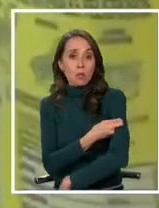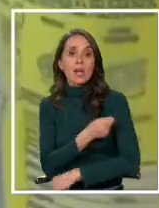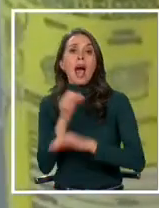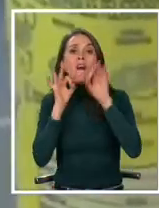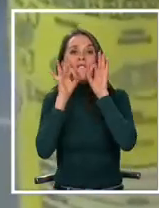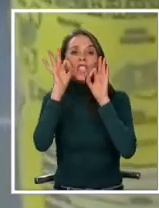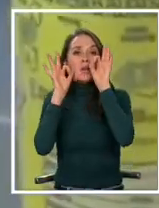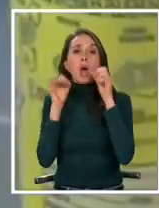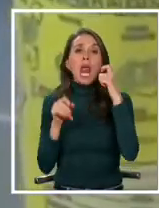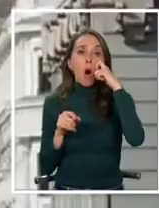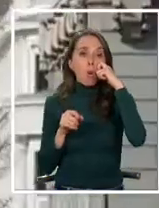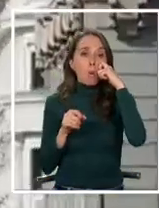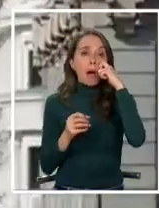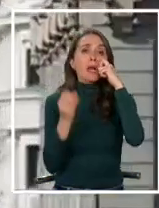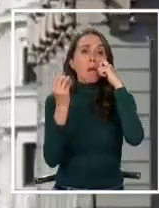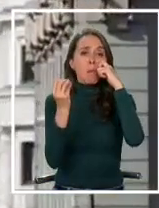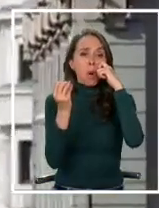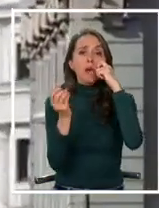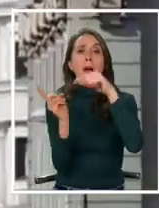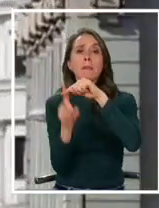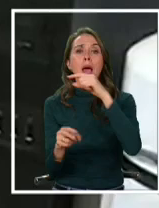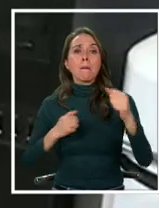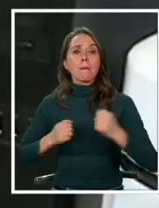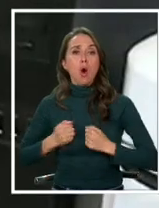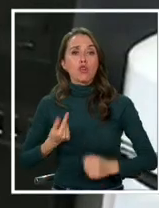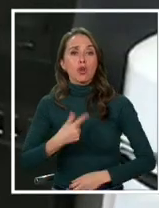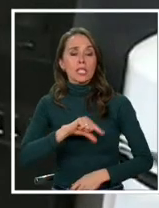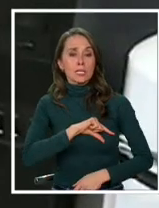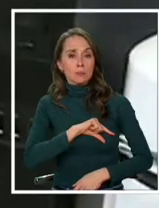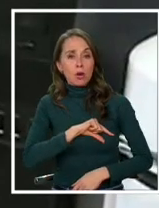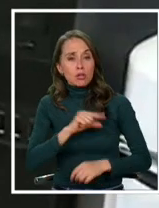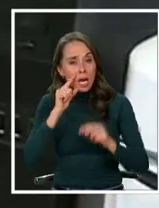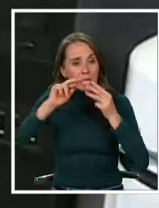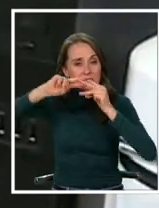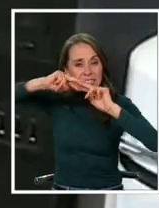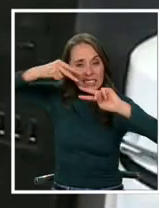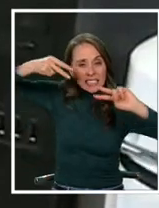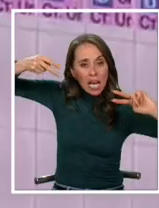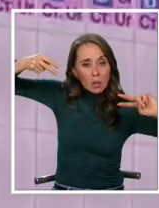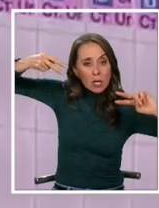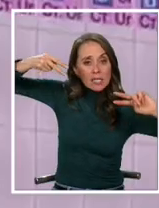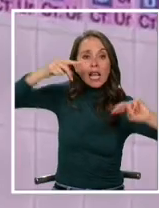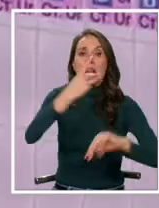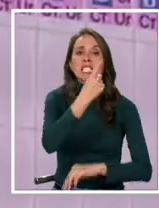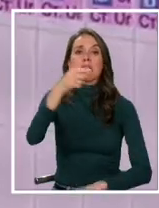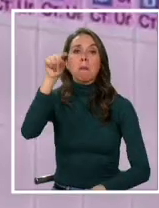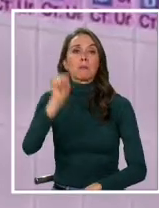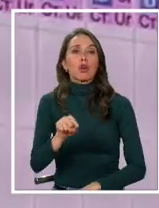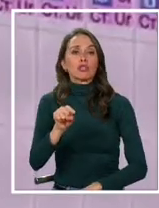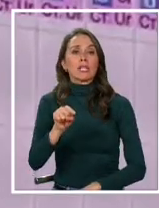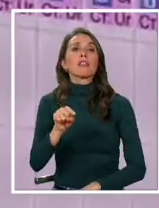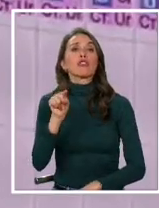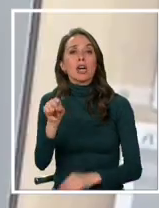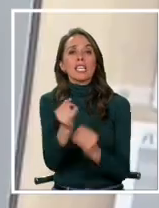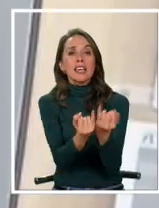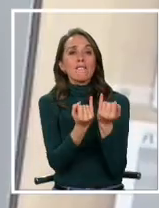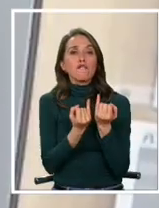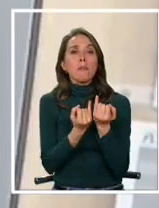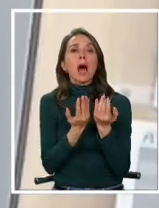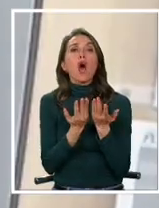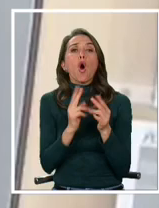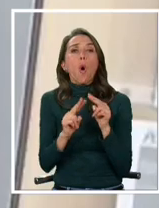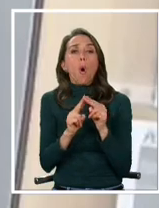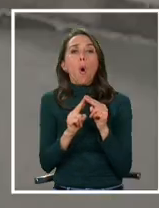sería eficaz contra este nuevo brote en España han logrado secuenciar el virus al 100% lo que permitiría obtener datos de su